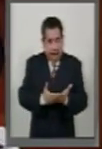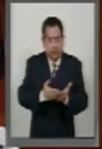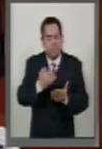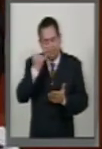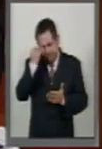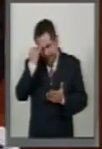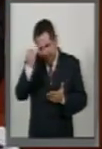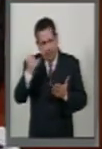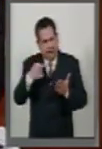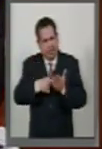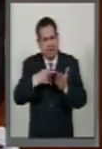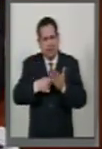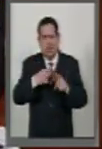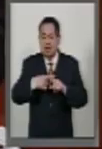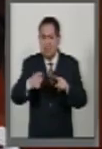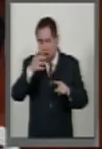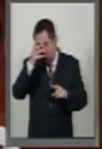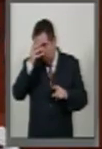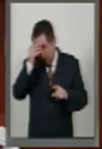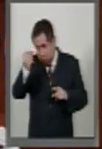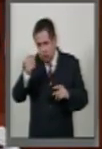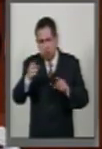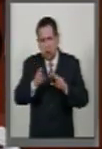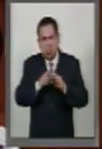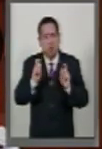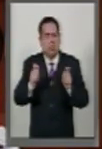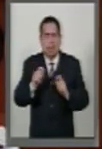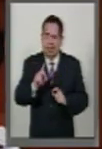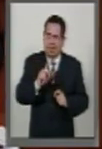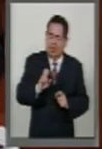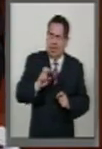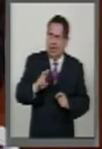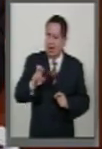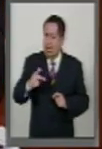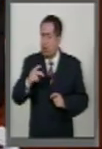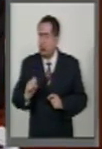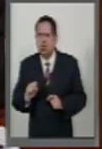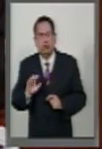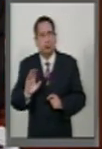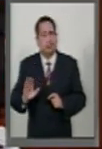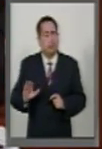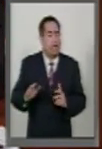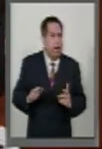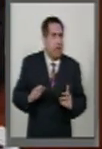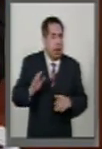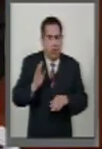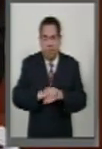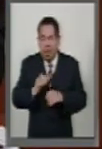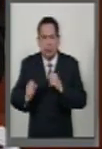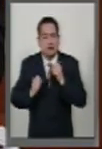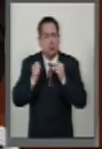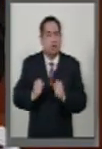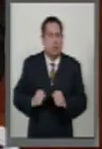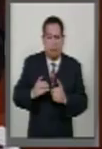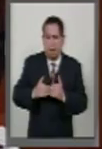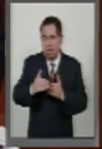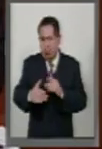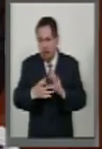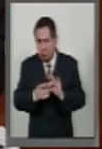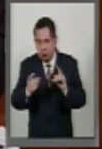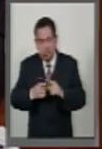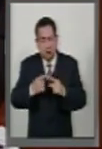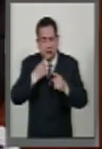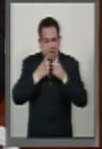conceptos clave sobre el manejo basado en derechos, con lo que se busca dar mayor certidumbre jurídica, así